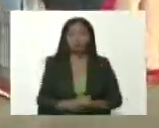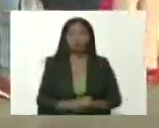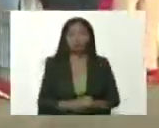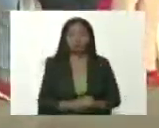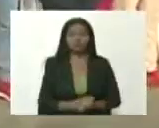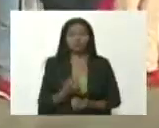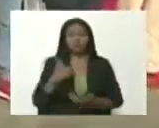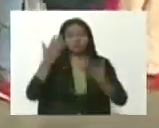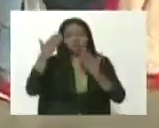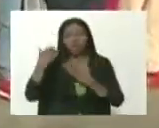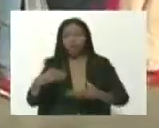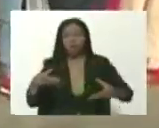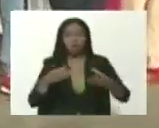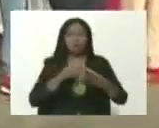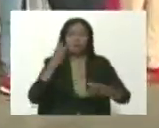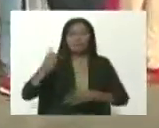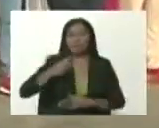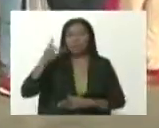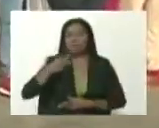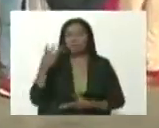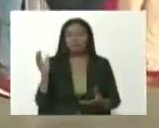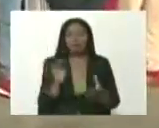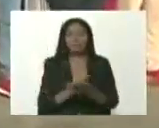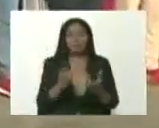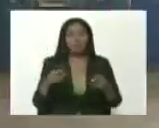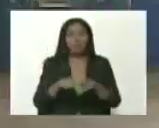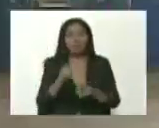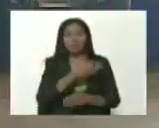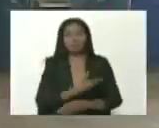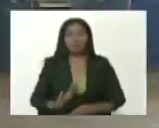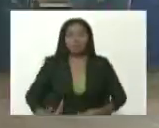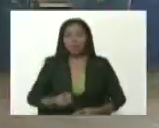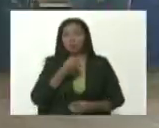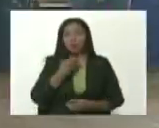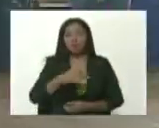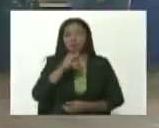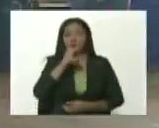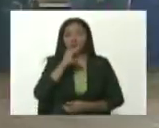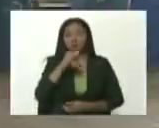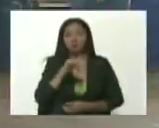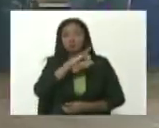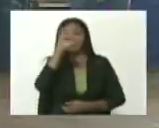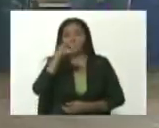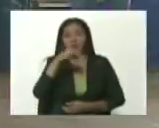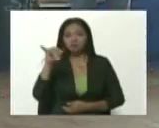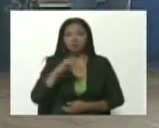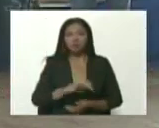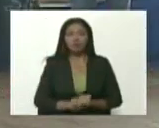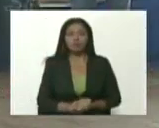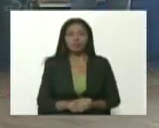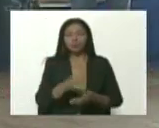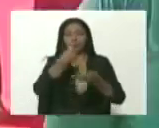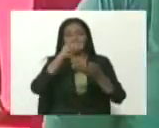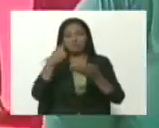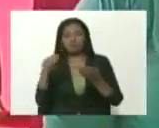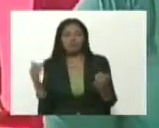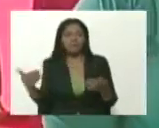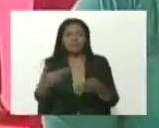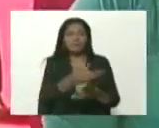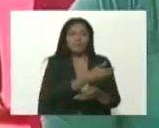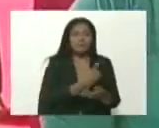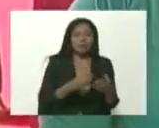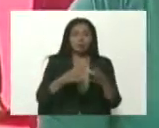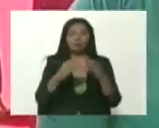Saludar a todo el equipo político, camarada presidente, con la buena noticia desde el Zulia, con las firmas